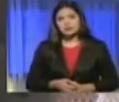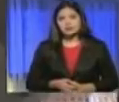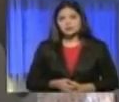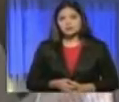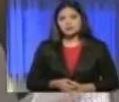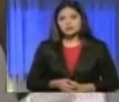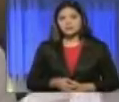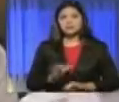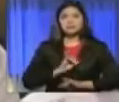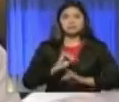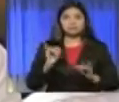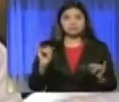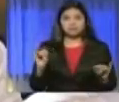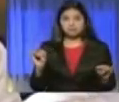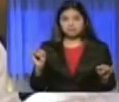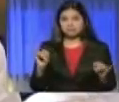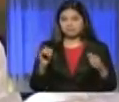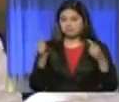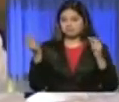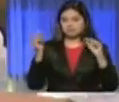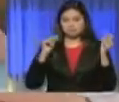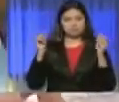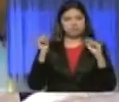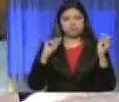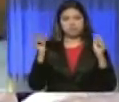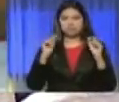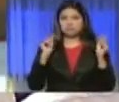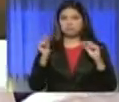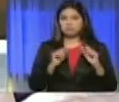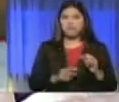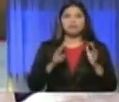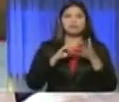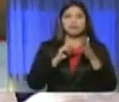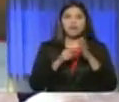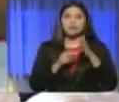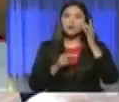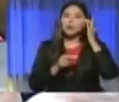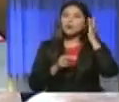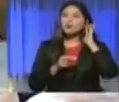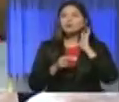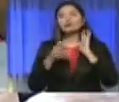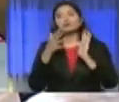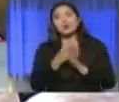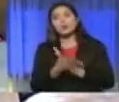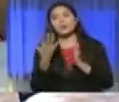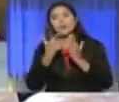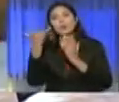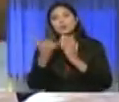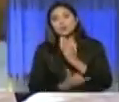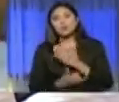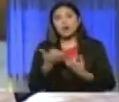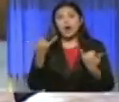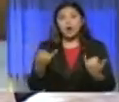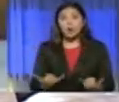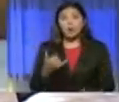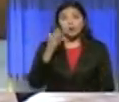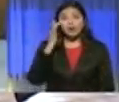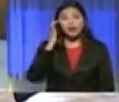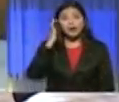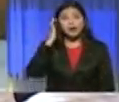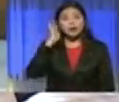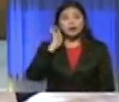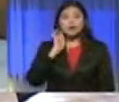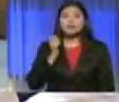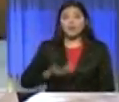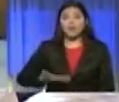ya adelantado todos los aspectos característicos técnicos del proyecto minero y nos encontramos en una fase muy importante